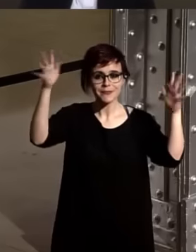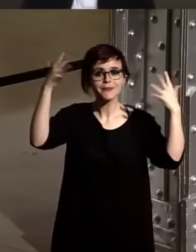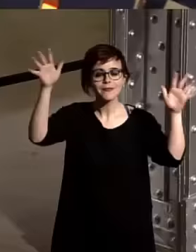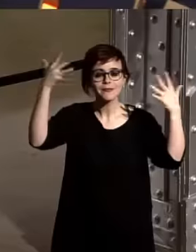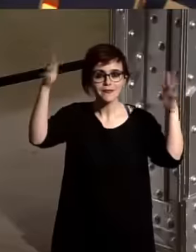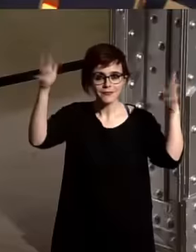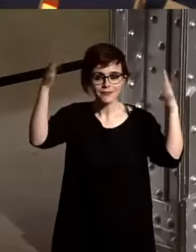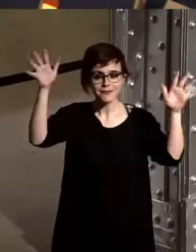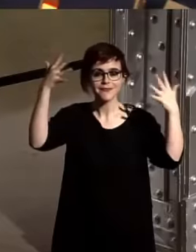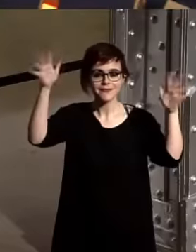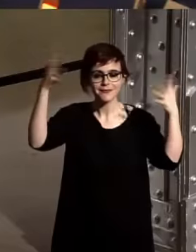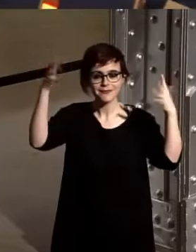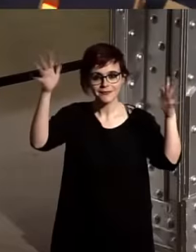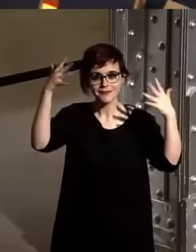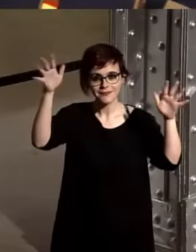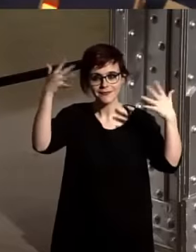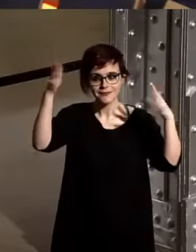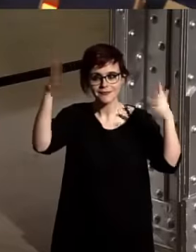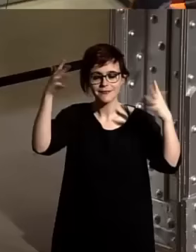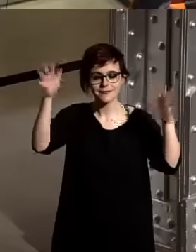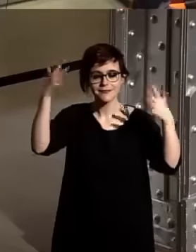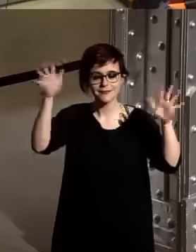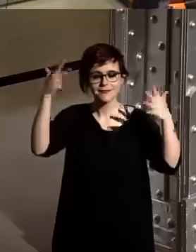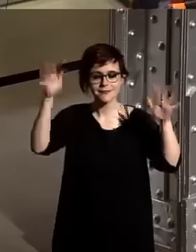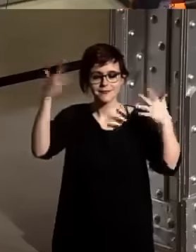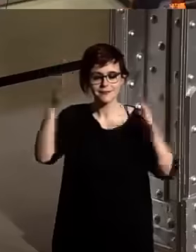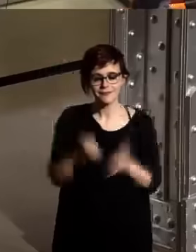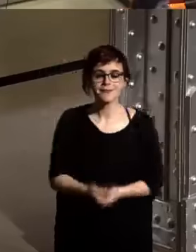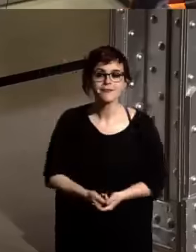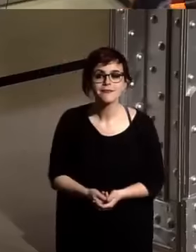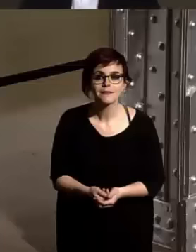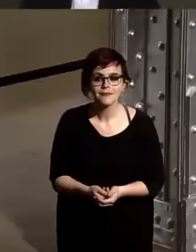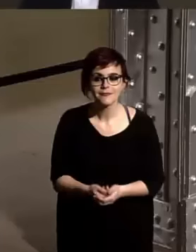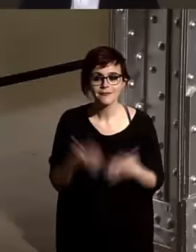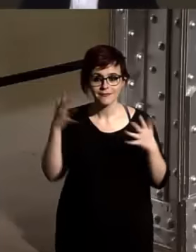aplauso y me imagino que a disfrutar del